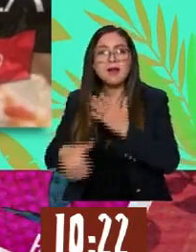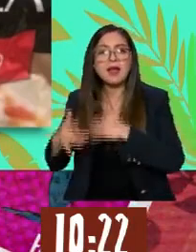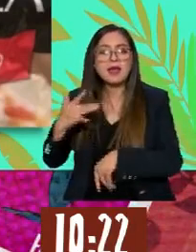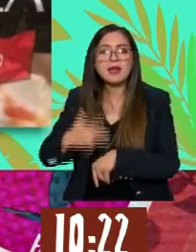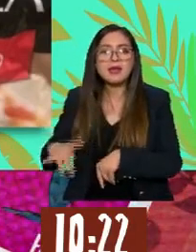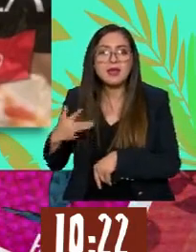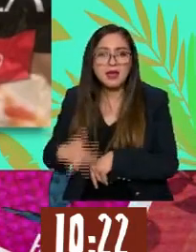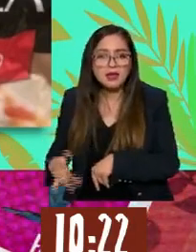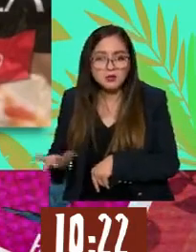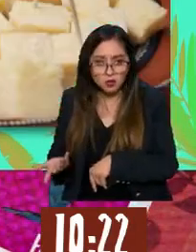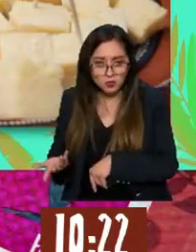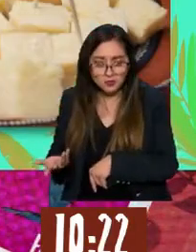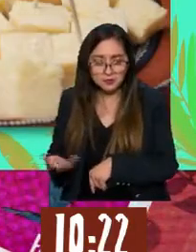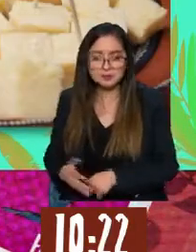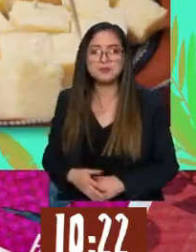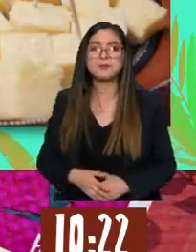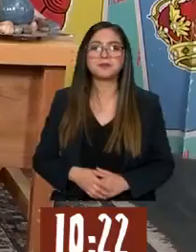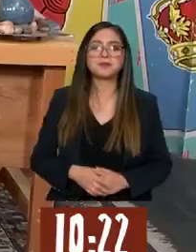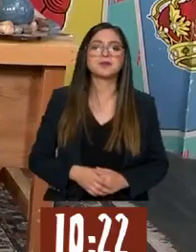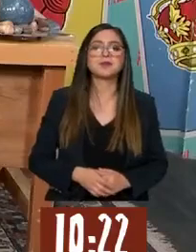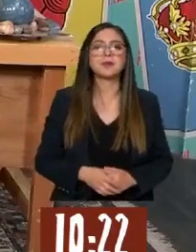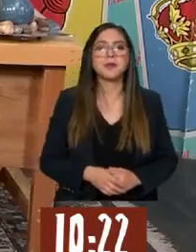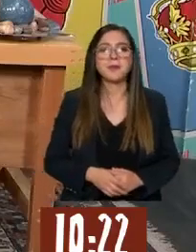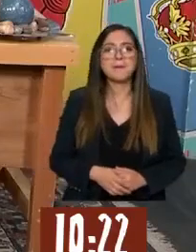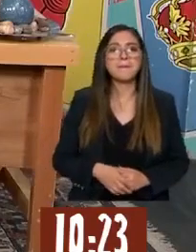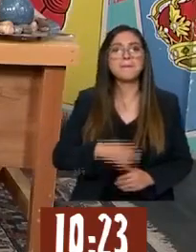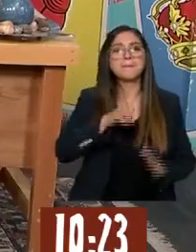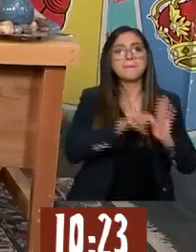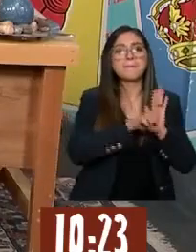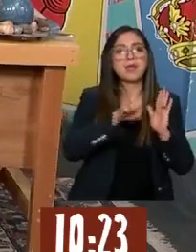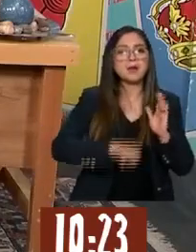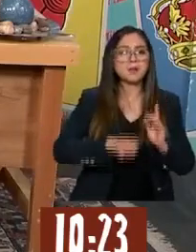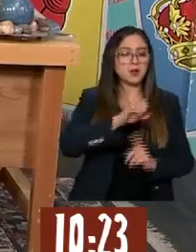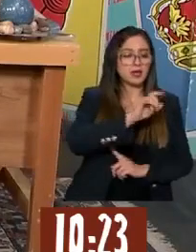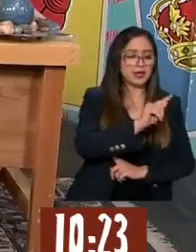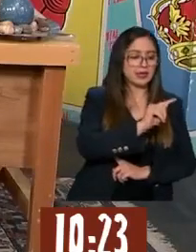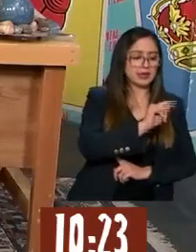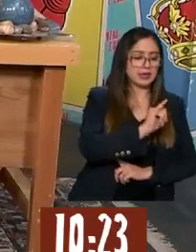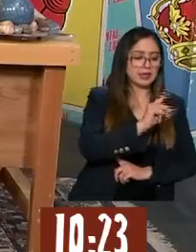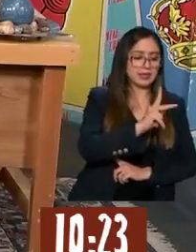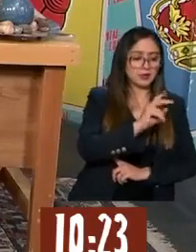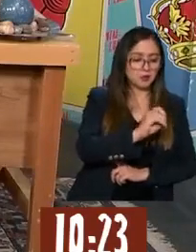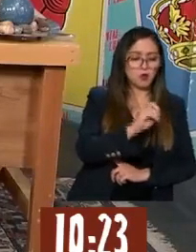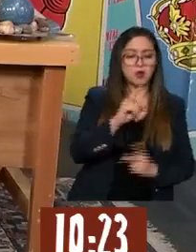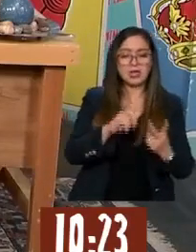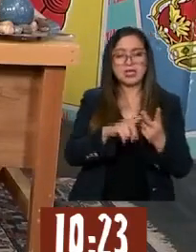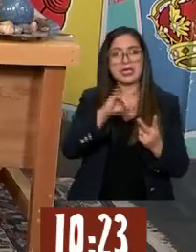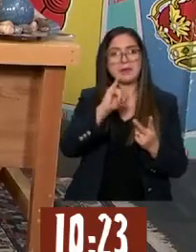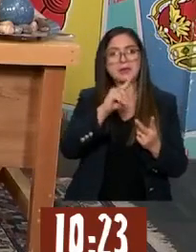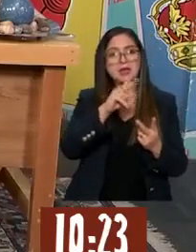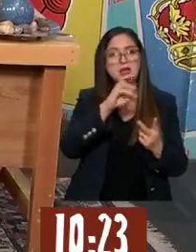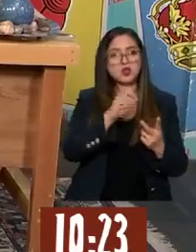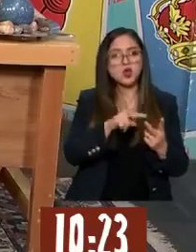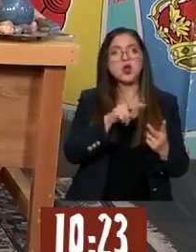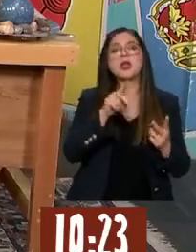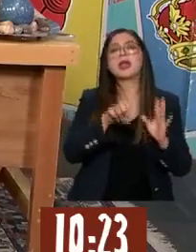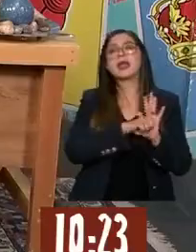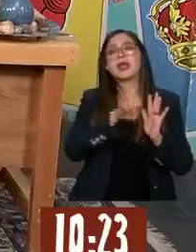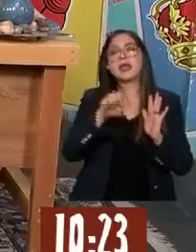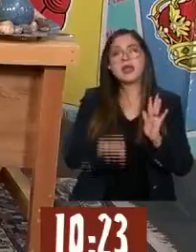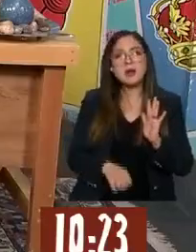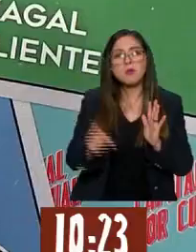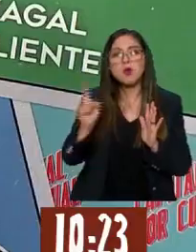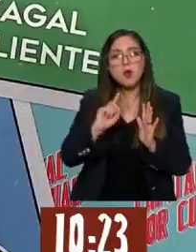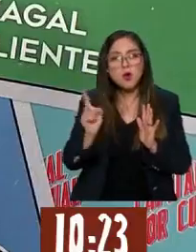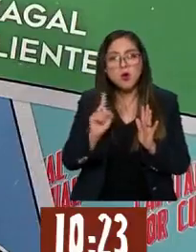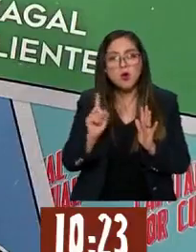O sea, Rafita, que el tipo o el imitación no es sobre el estilo del queso. O sea, tipo mozzarella,